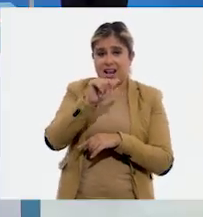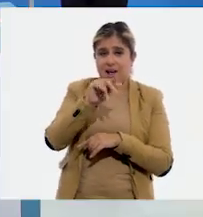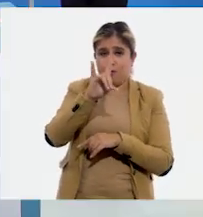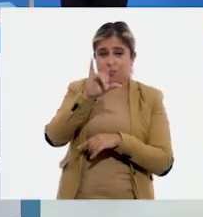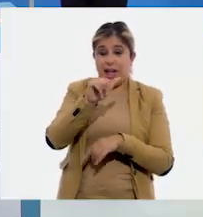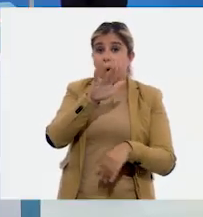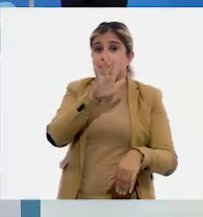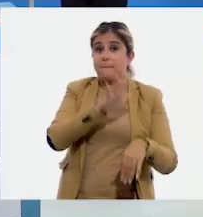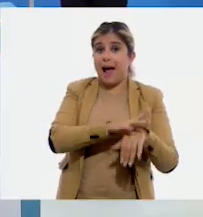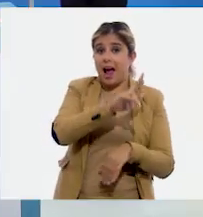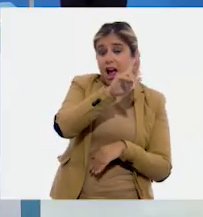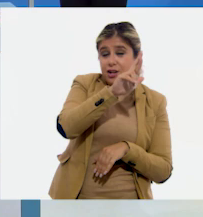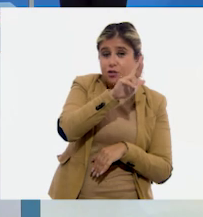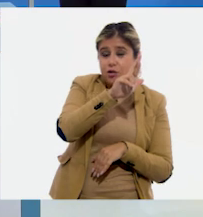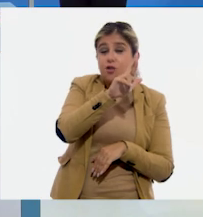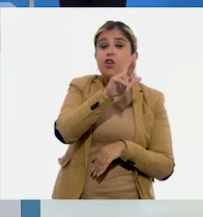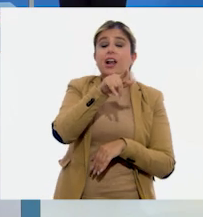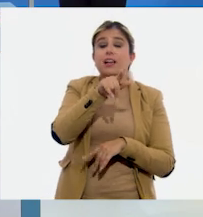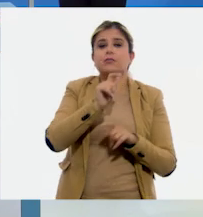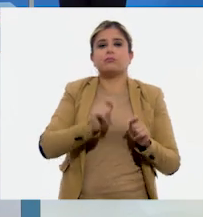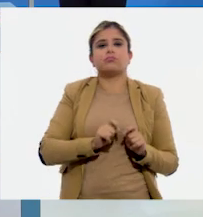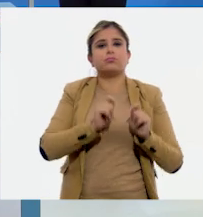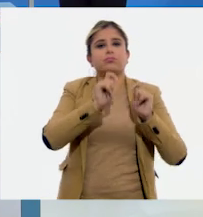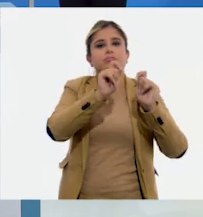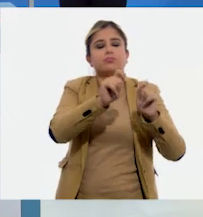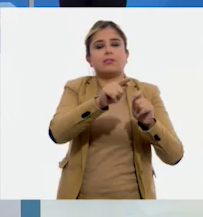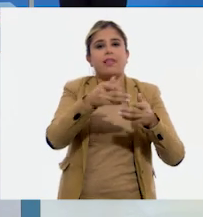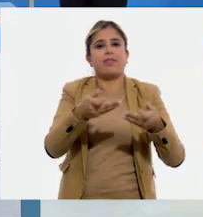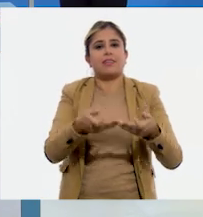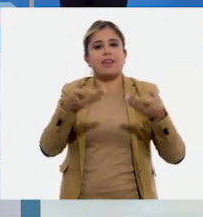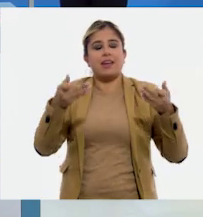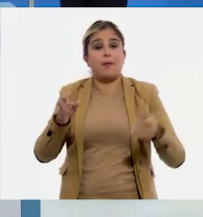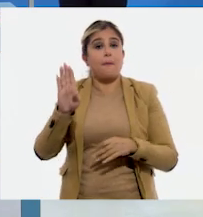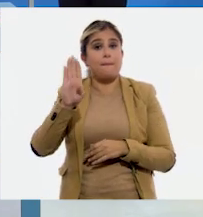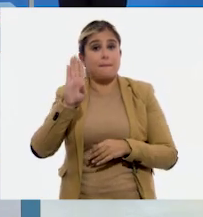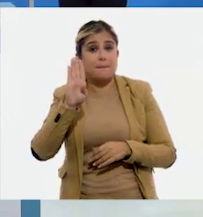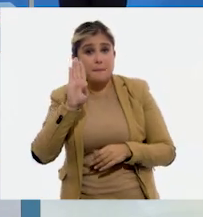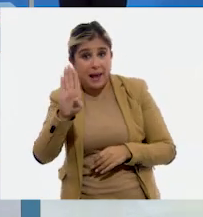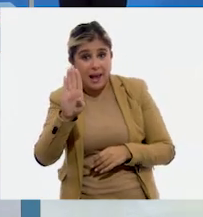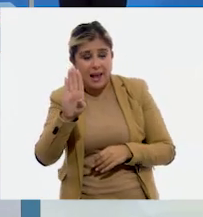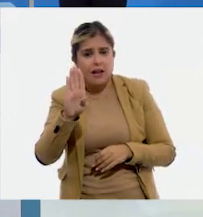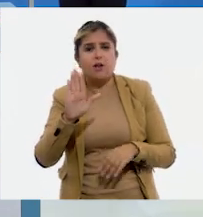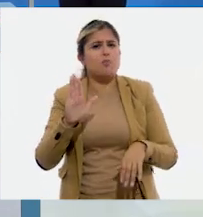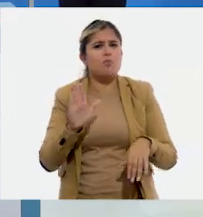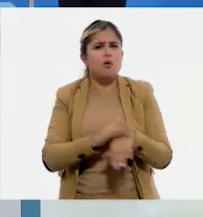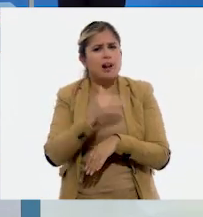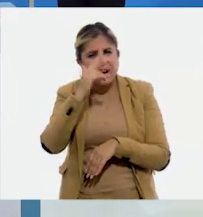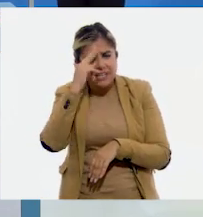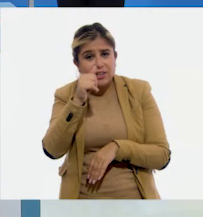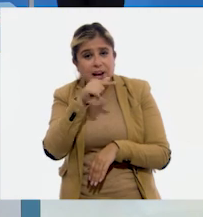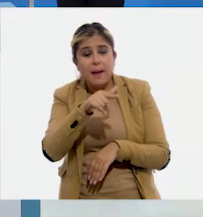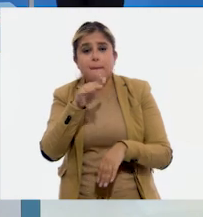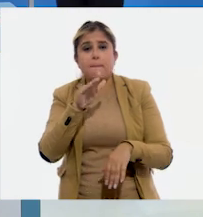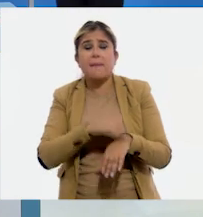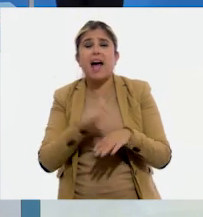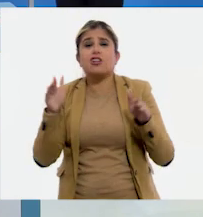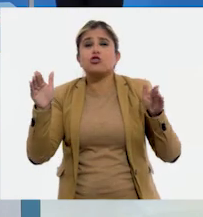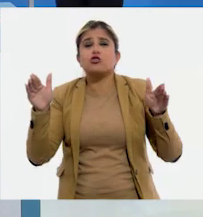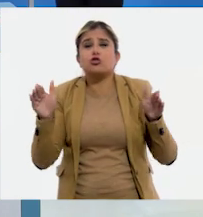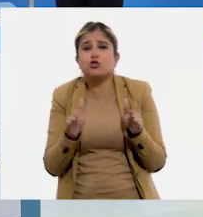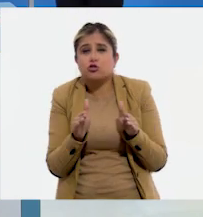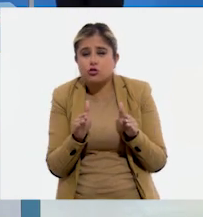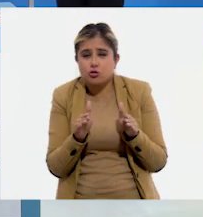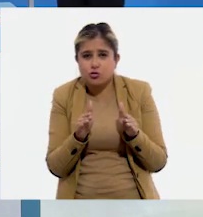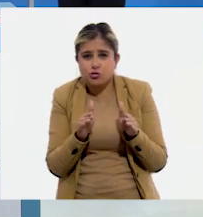la mayor, le corresponde el terreno B, porque es el más